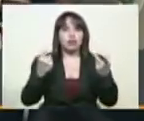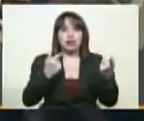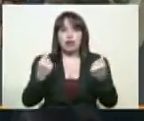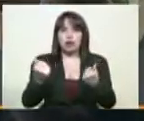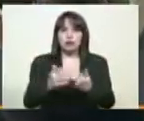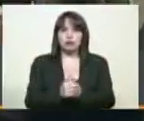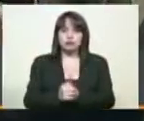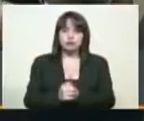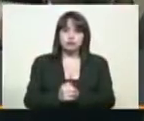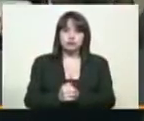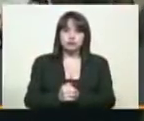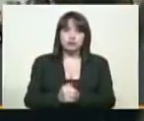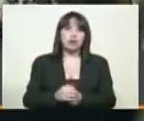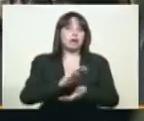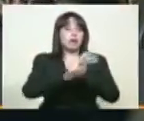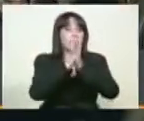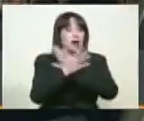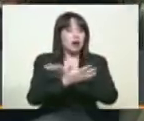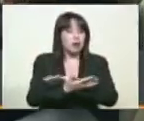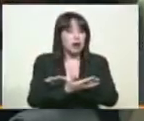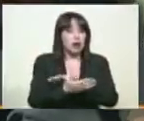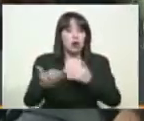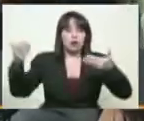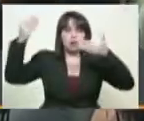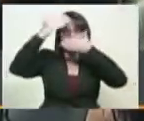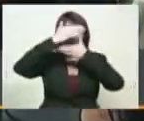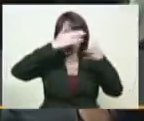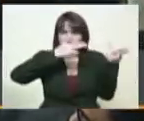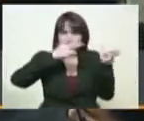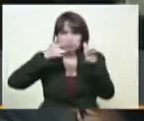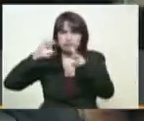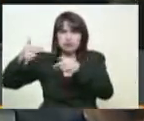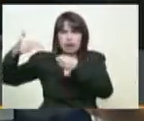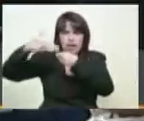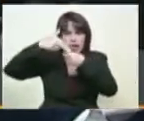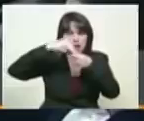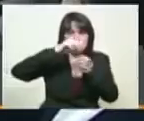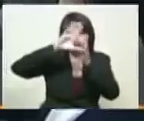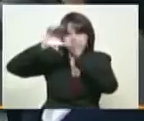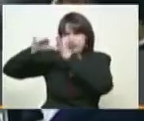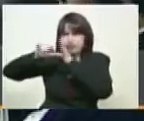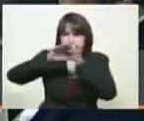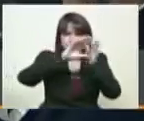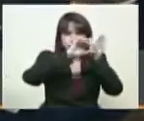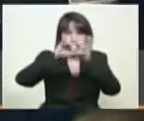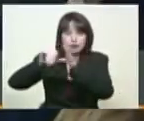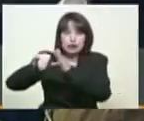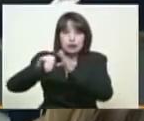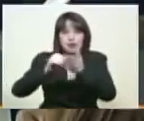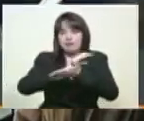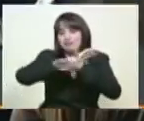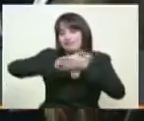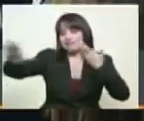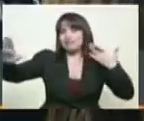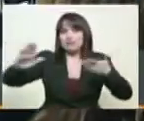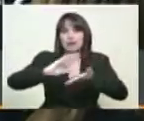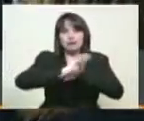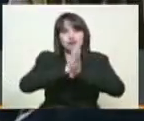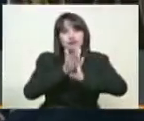y acabar con las mafias de contrabando las mafias de la gasolina mafiosos ladrones criminales